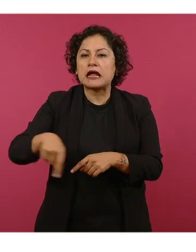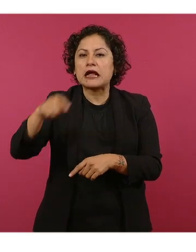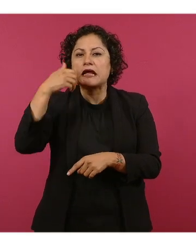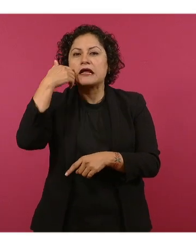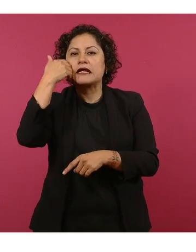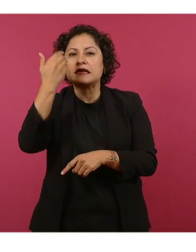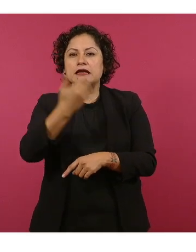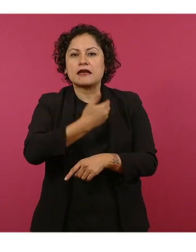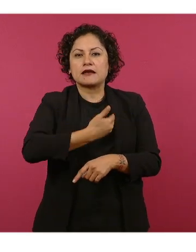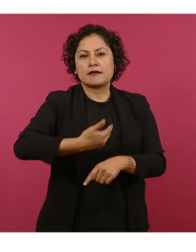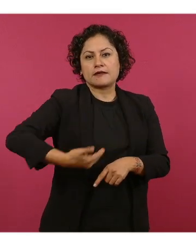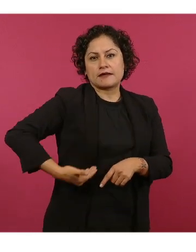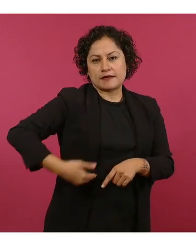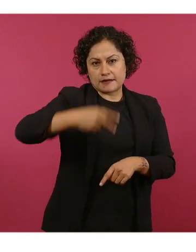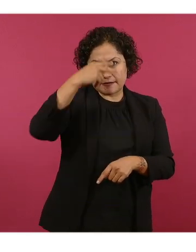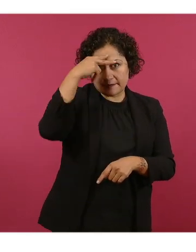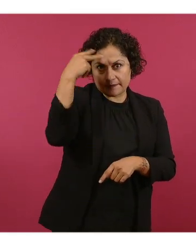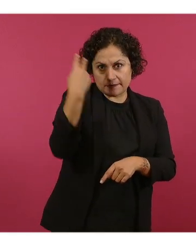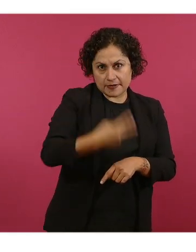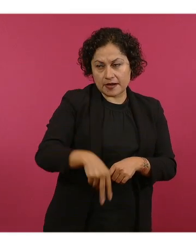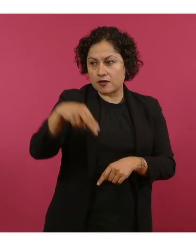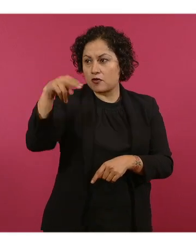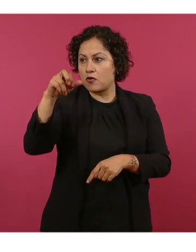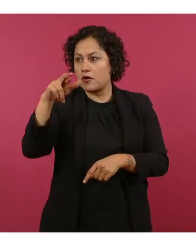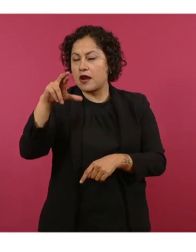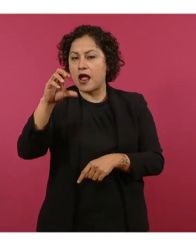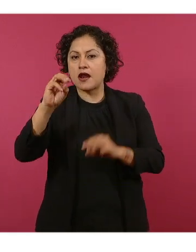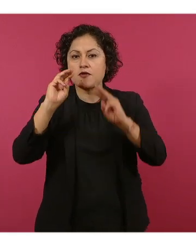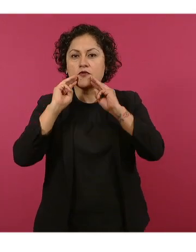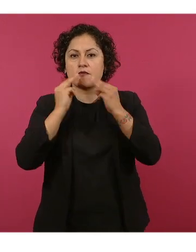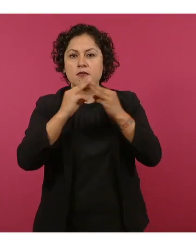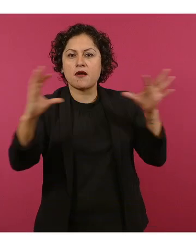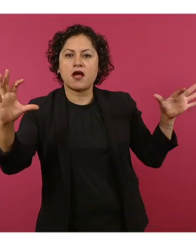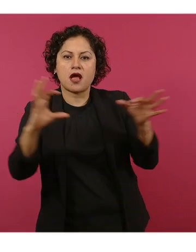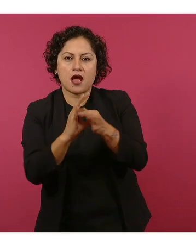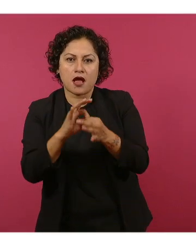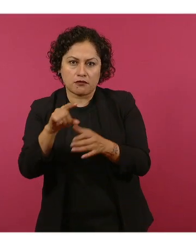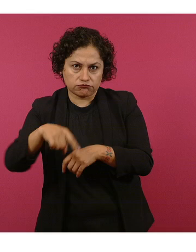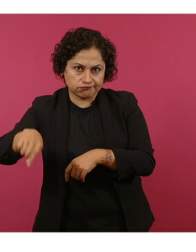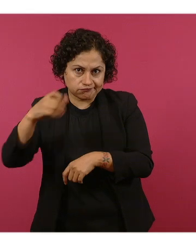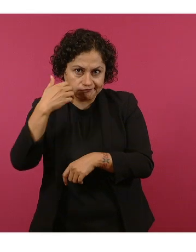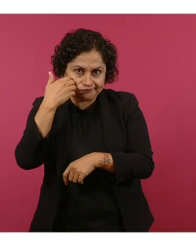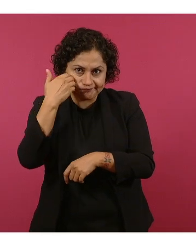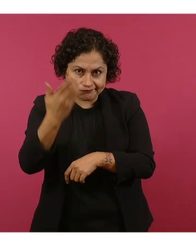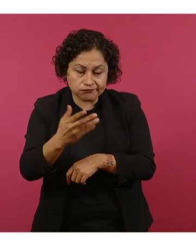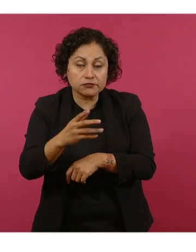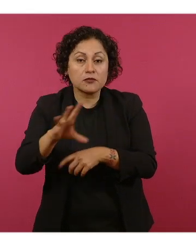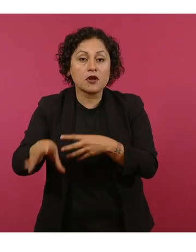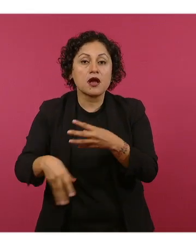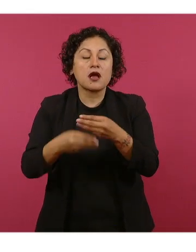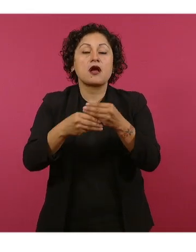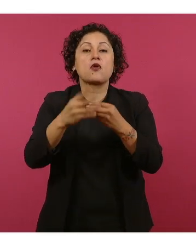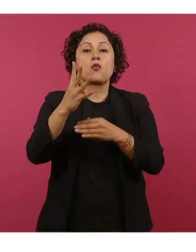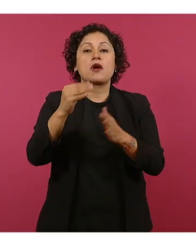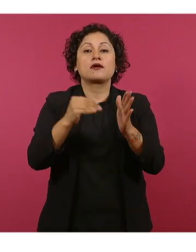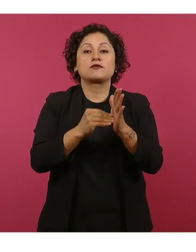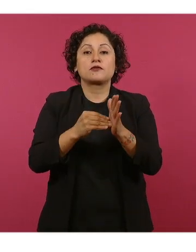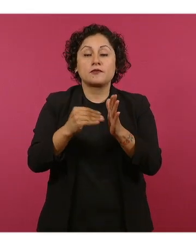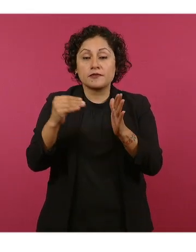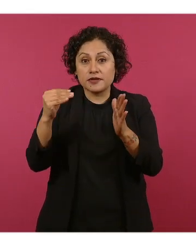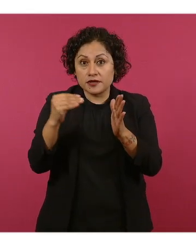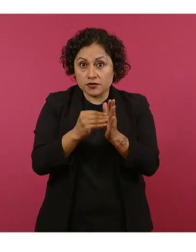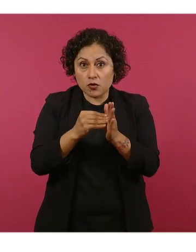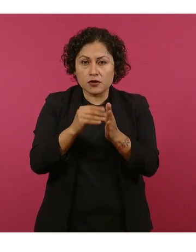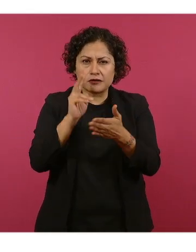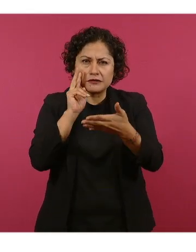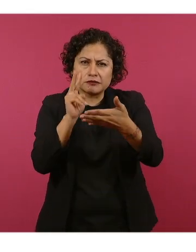al gobierno con el narcotráfico. A ellos se sumarían 4 millones de etiquetas con errores